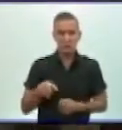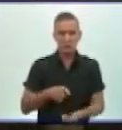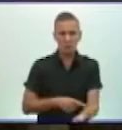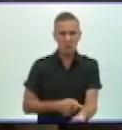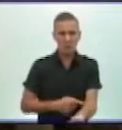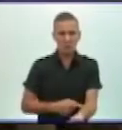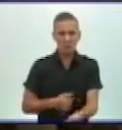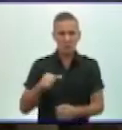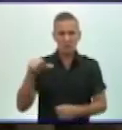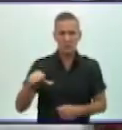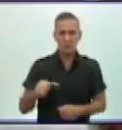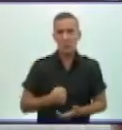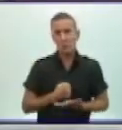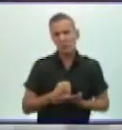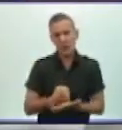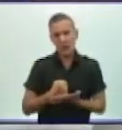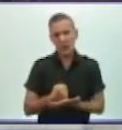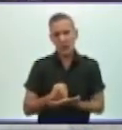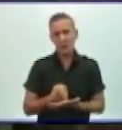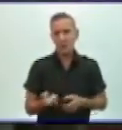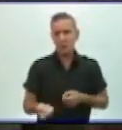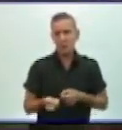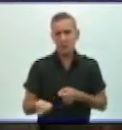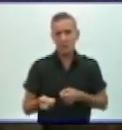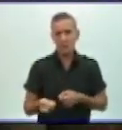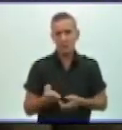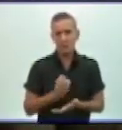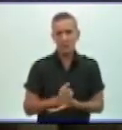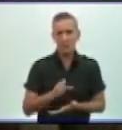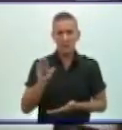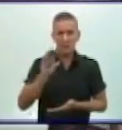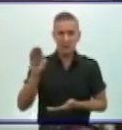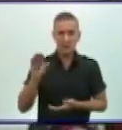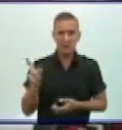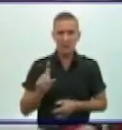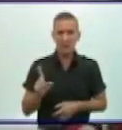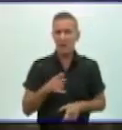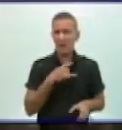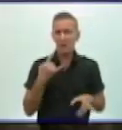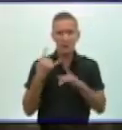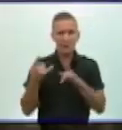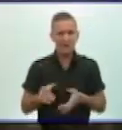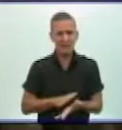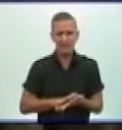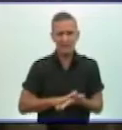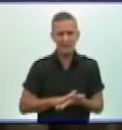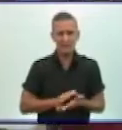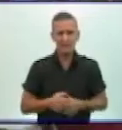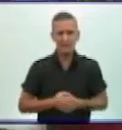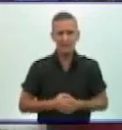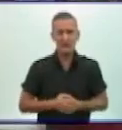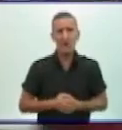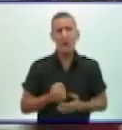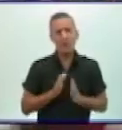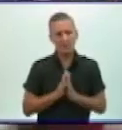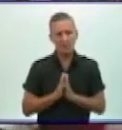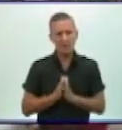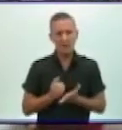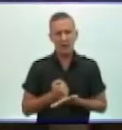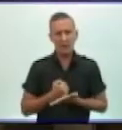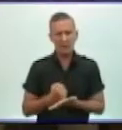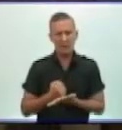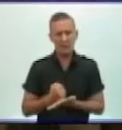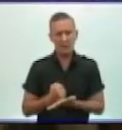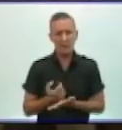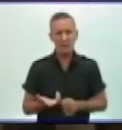porque contribuir con la limpieza de la escuela no es el fin del mundo, ni mata a nadie. Además, si le ensucias, lo más lógico es que ayudes a limpiarla. Toda esa historia te queda